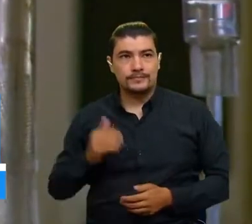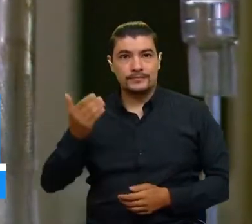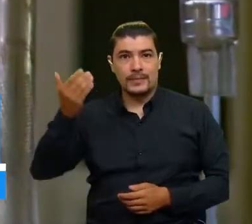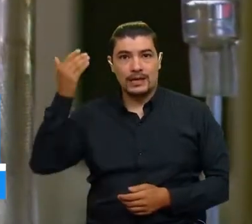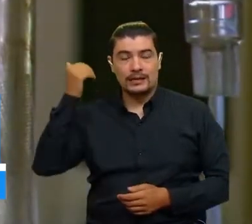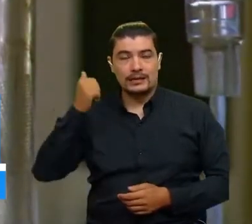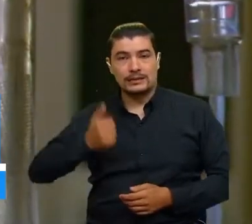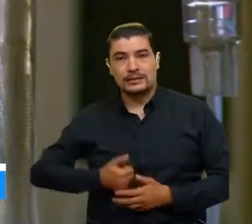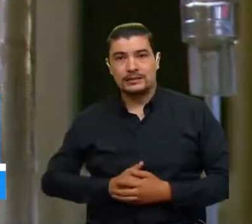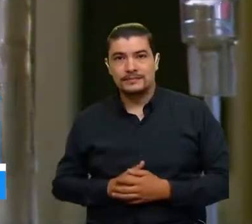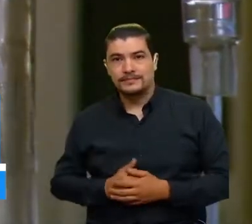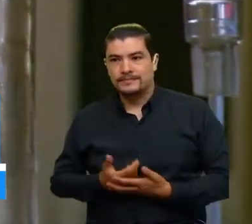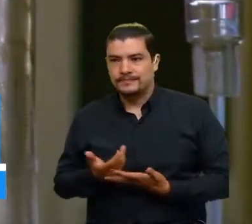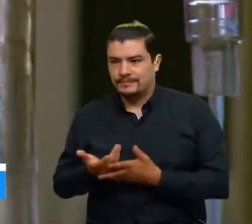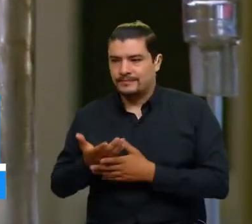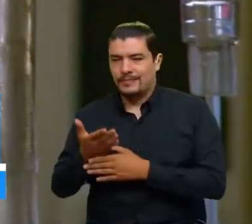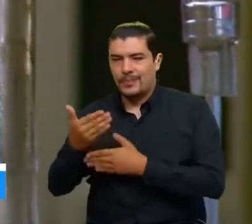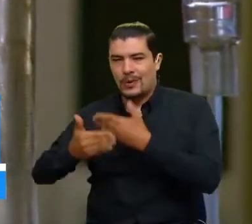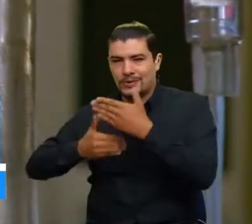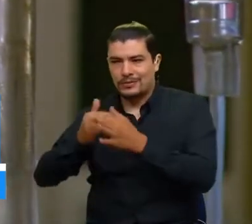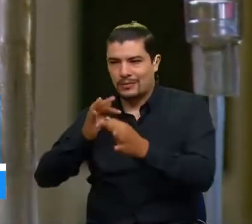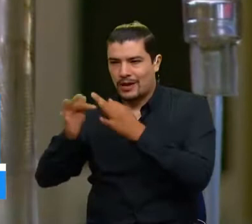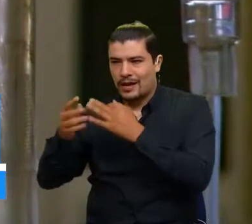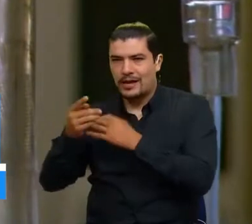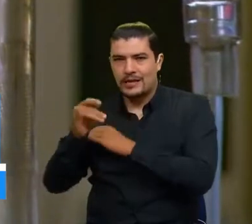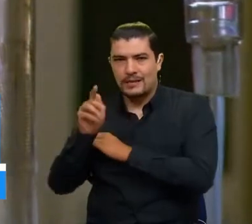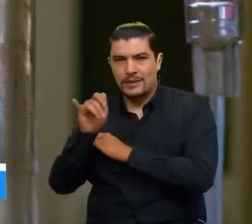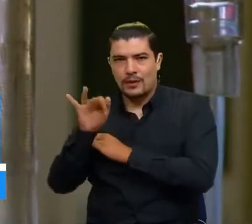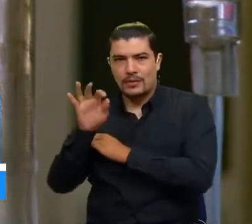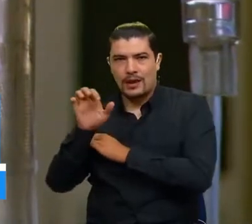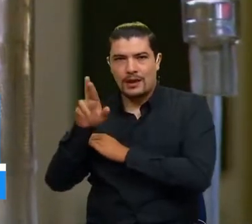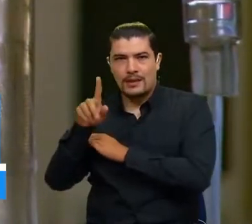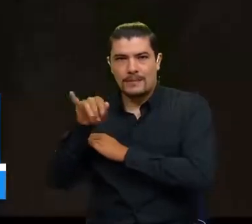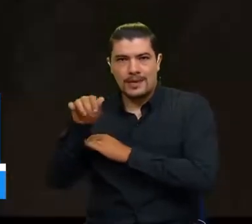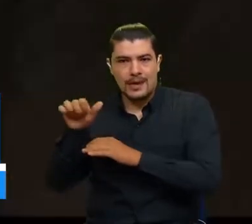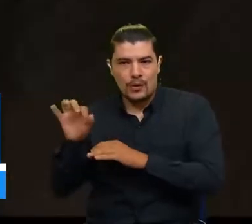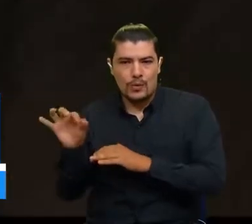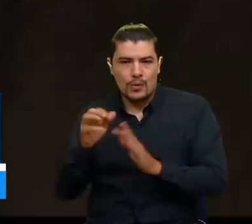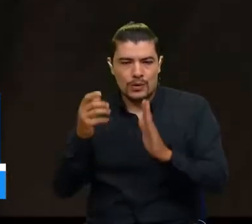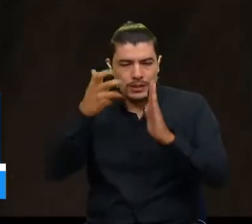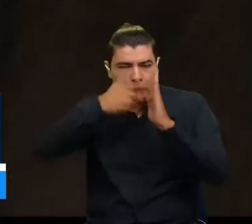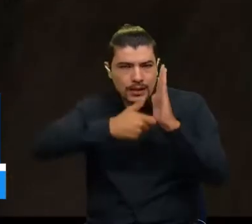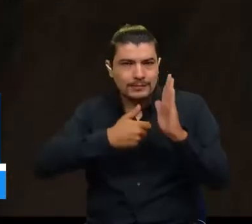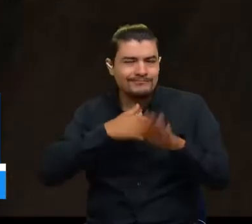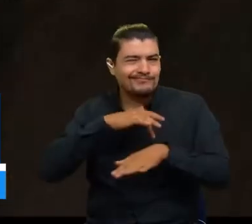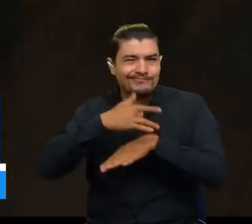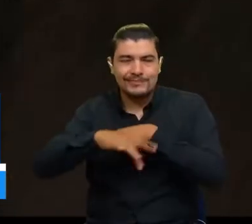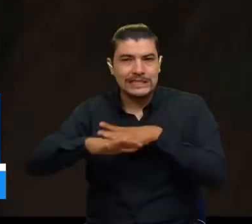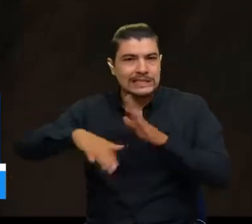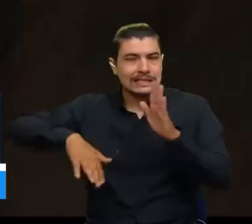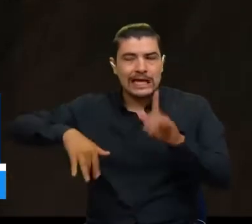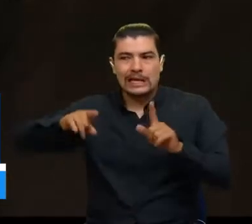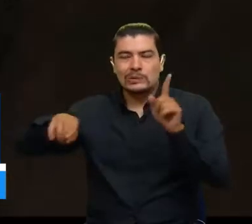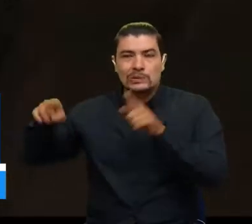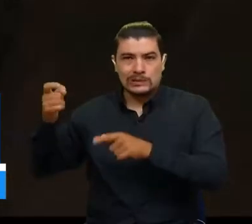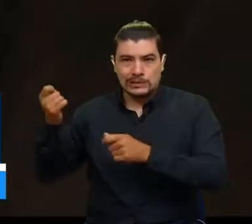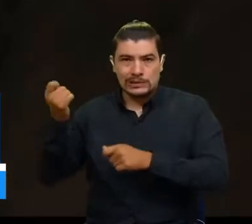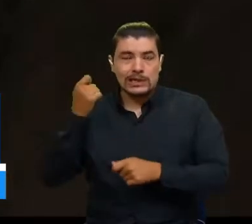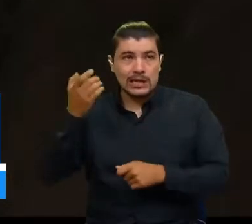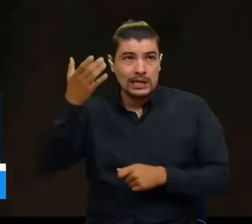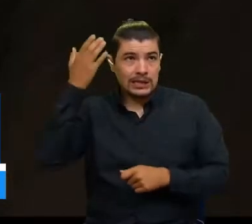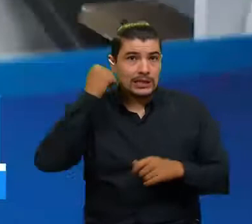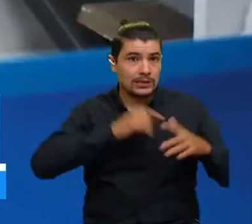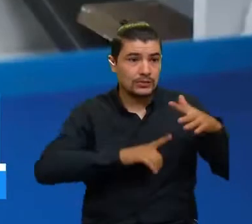que tuvieron tropiezos para la quimioterapia, para la radioterapia, para el diagnóstico. Colombia durante la pandemia tuvo